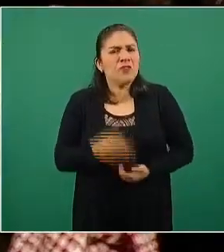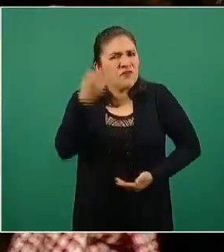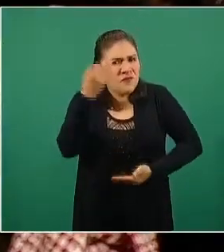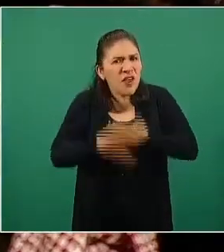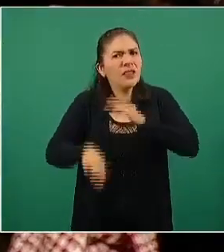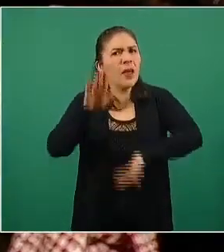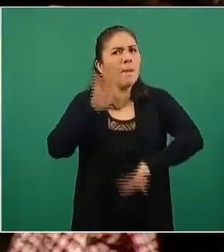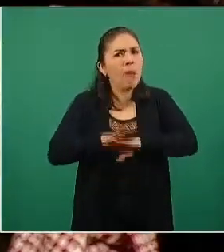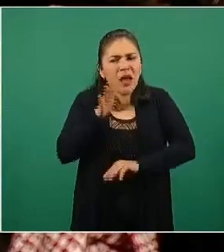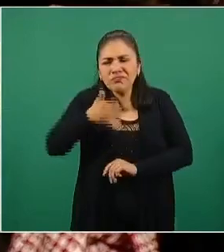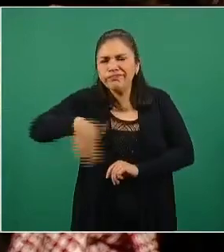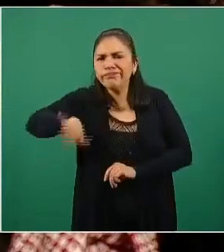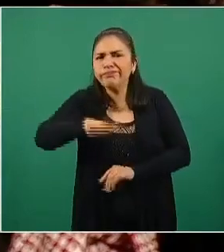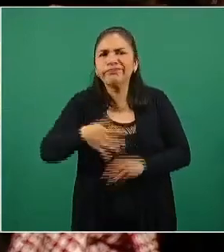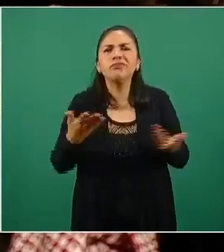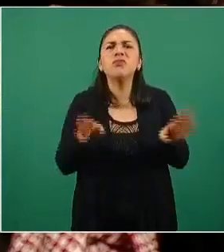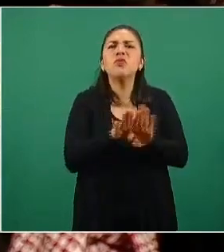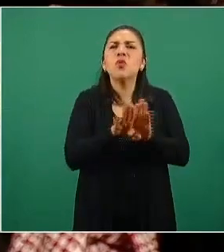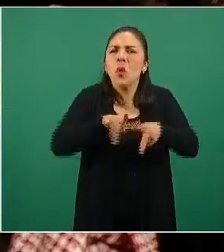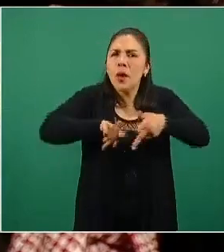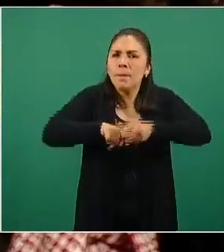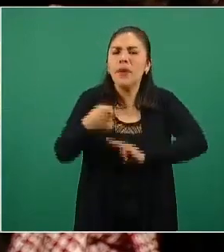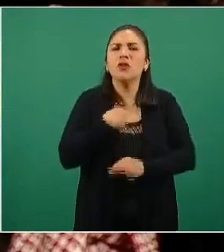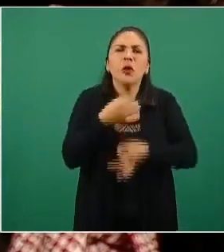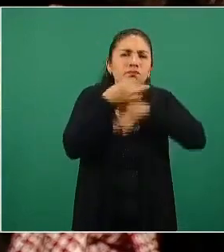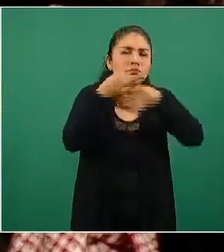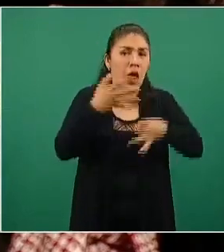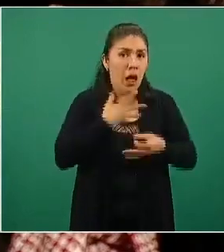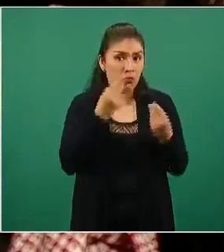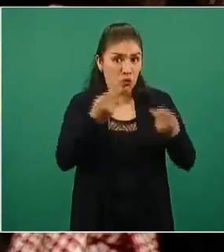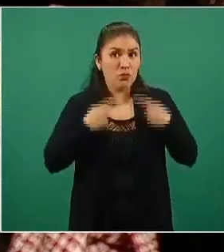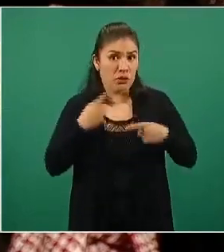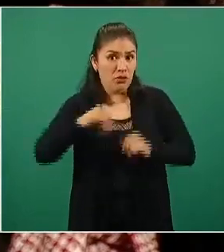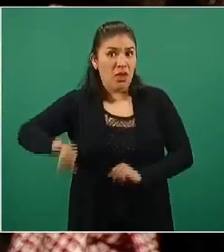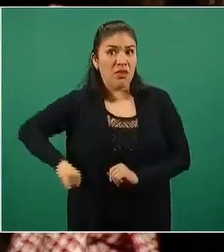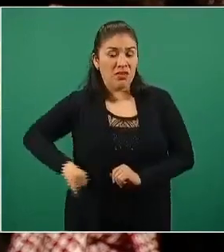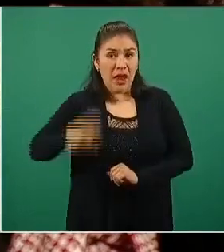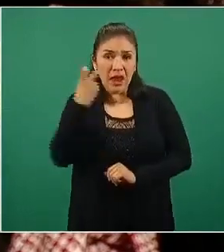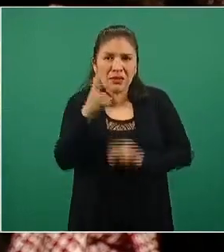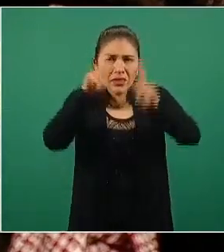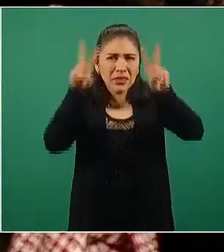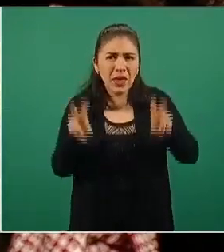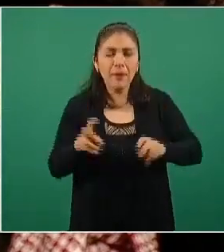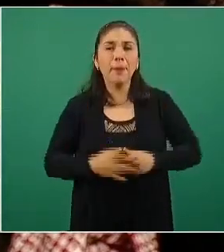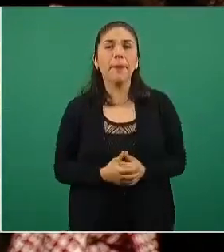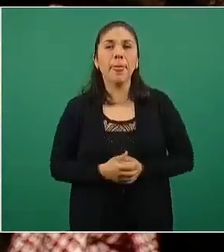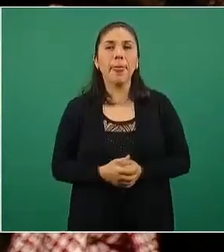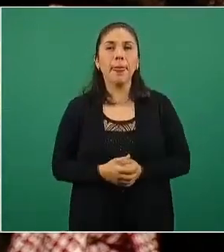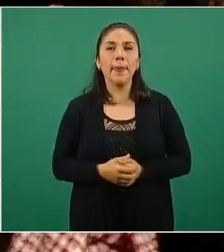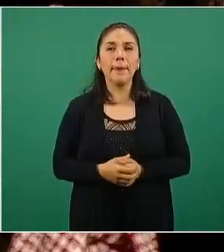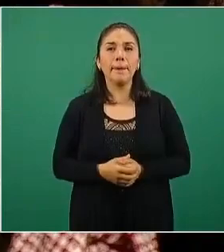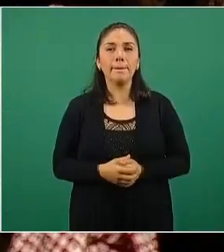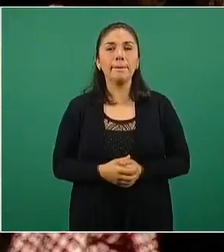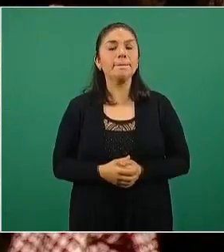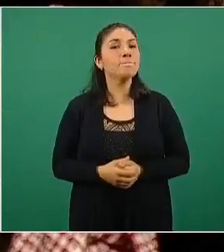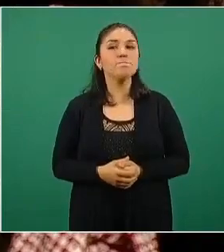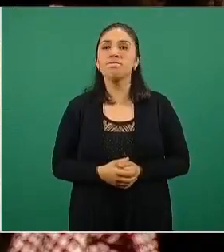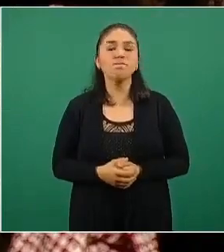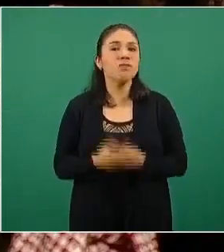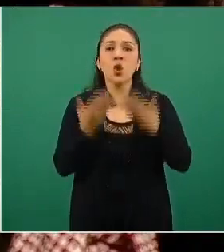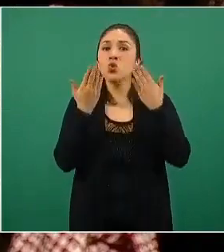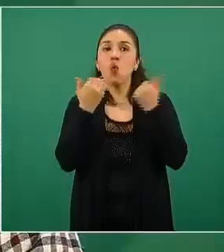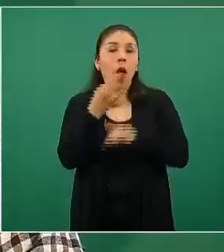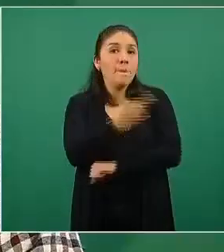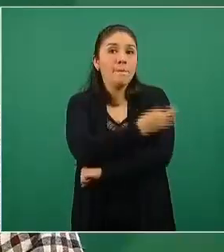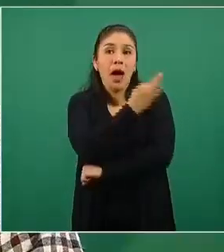suficiente información para empezar a divulgar. Hay mucha gente interesada en este tema. No hay ninguna